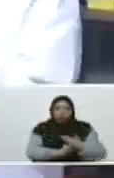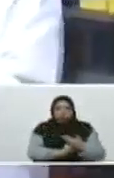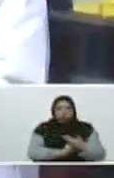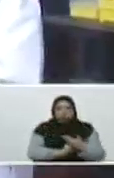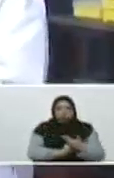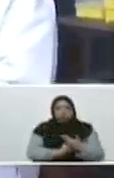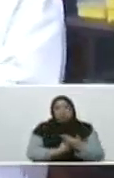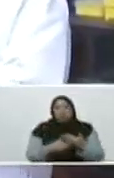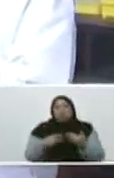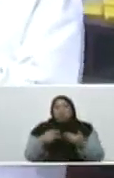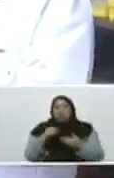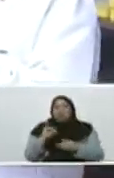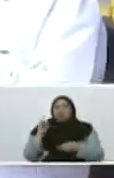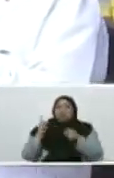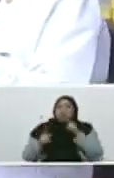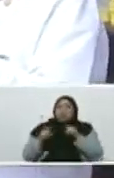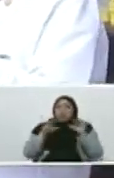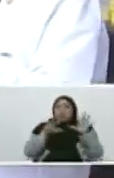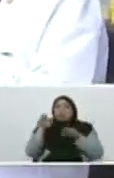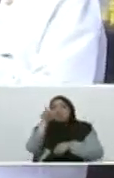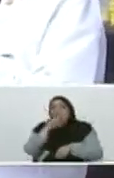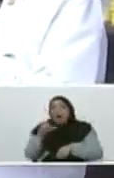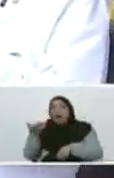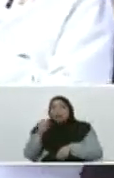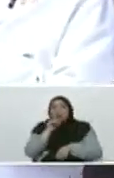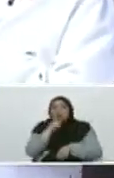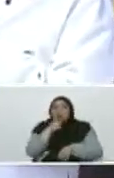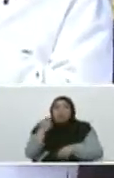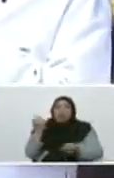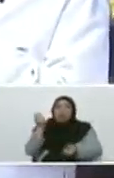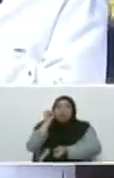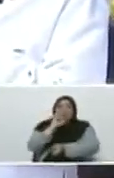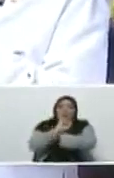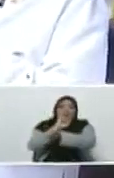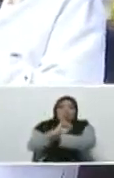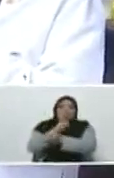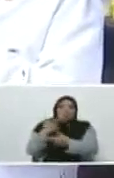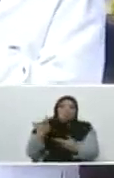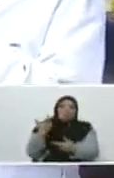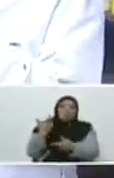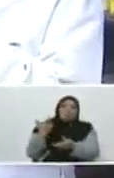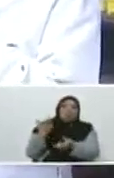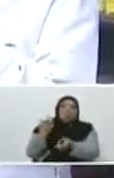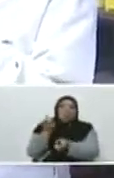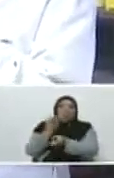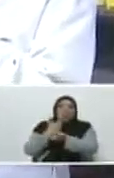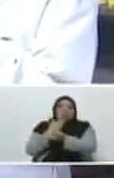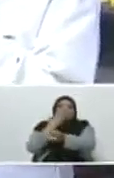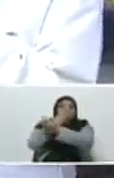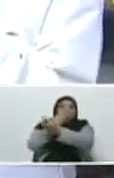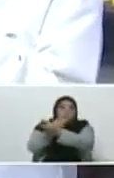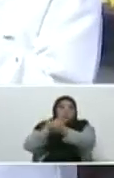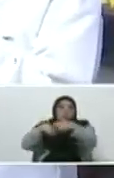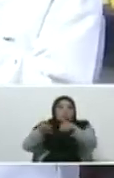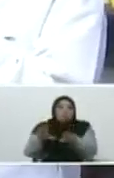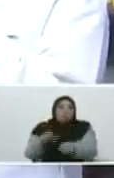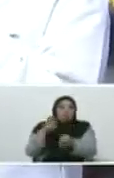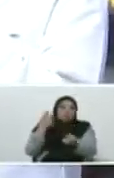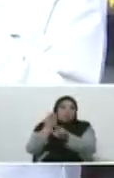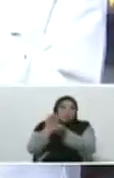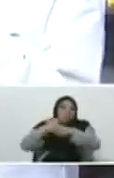El tema ya cuando uno pasa los 80 años, las caídas, las fracturas, de huesos largos, sí,